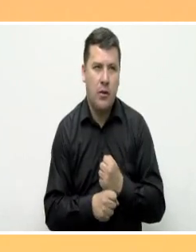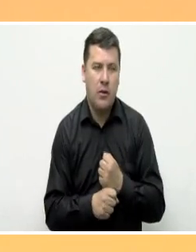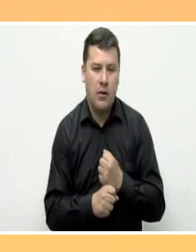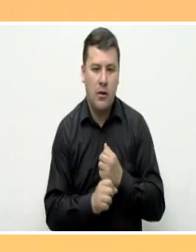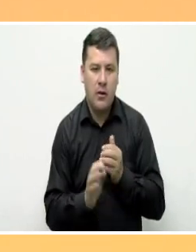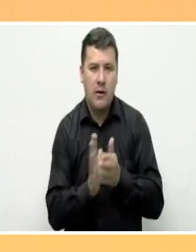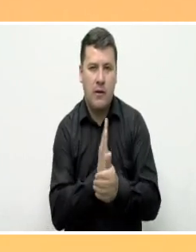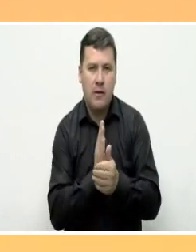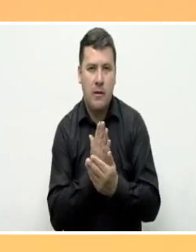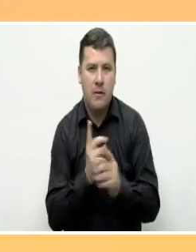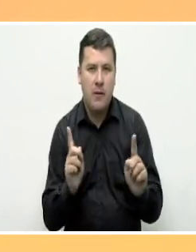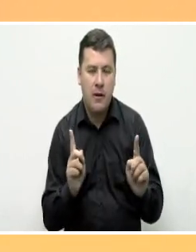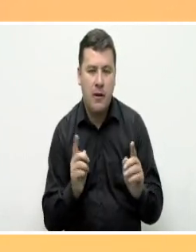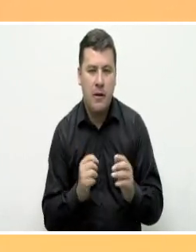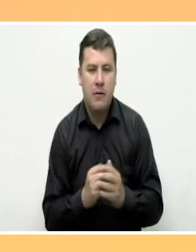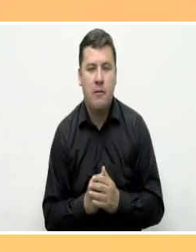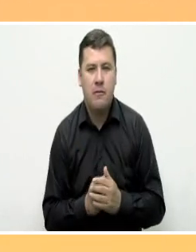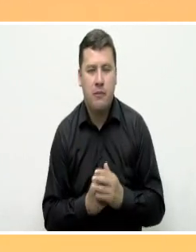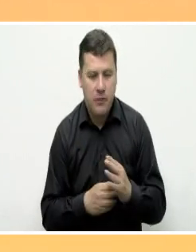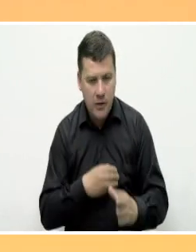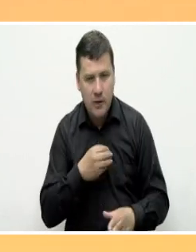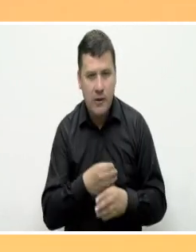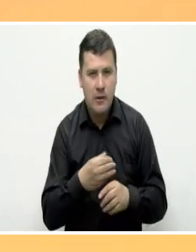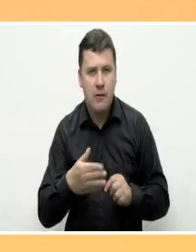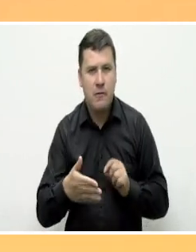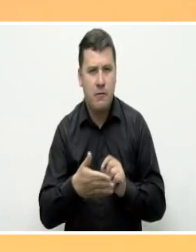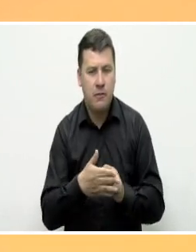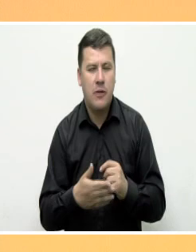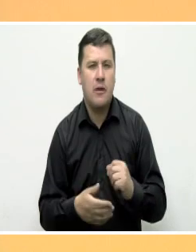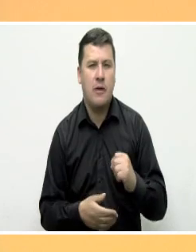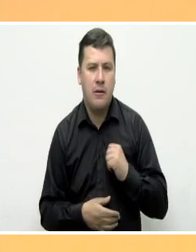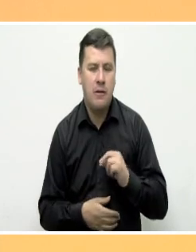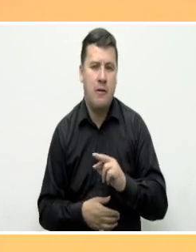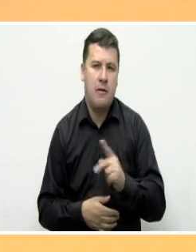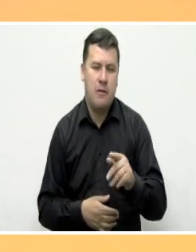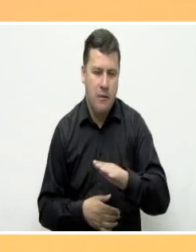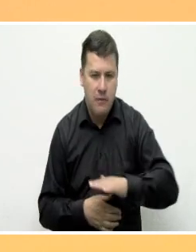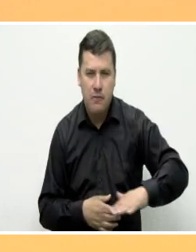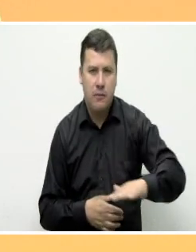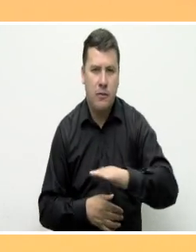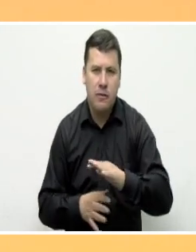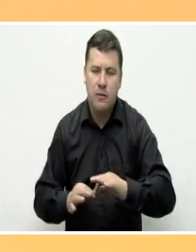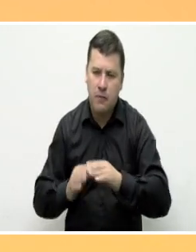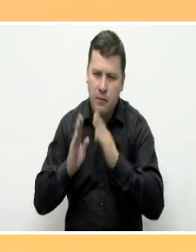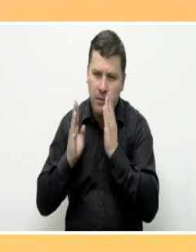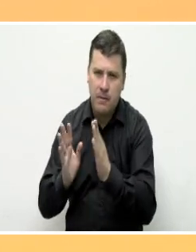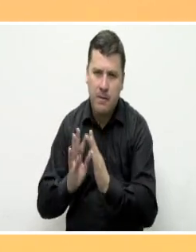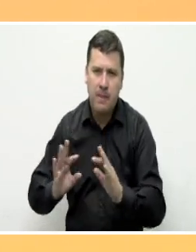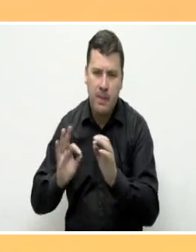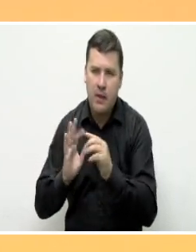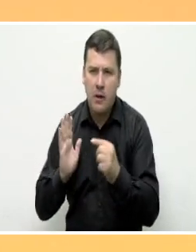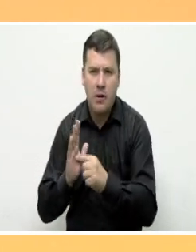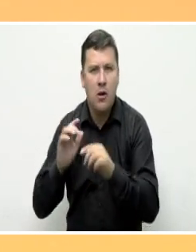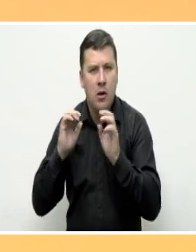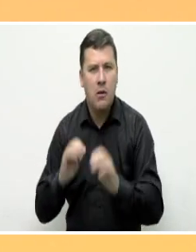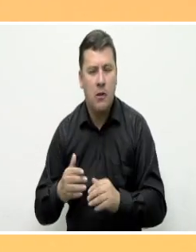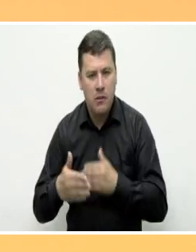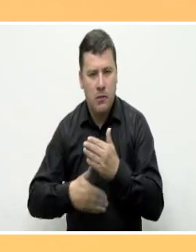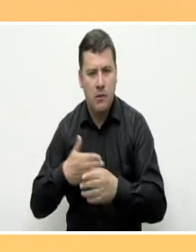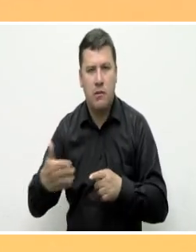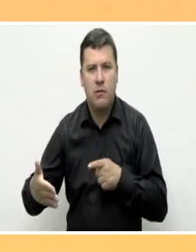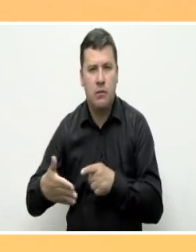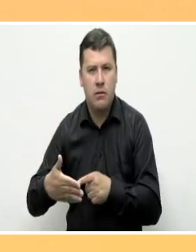humano, pero adicionalmente tenemos otra área esencial, fundamental para que podamos